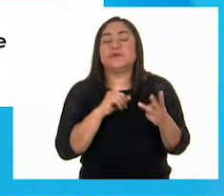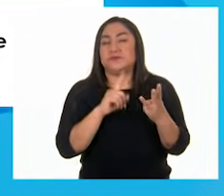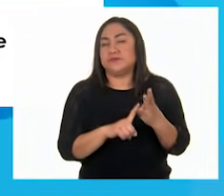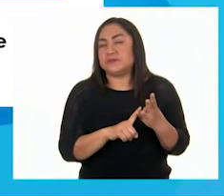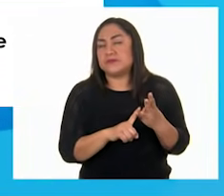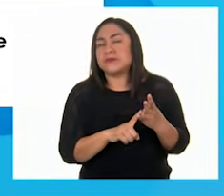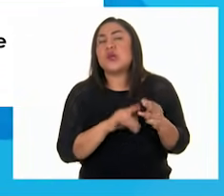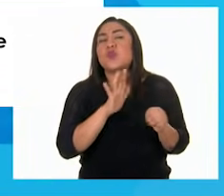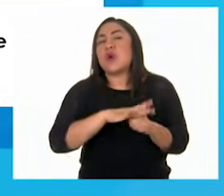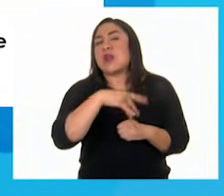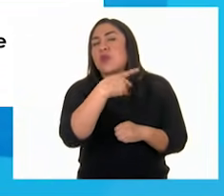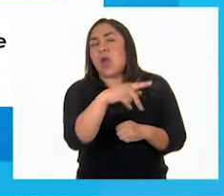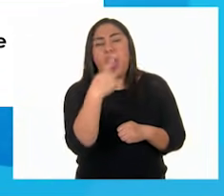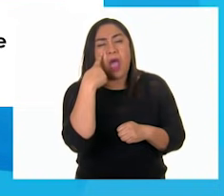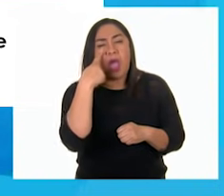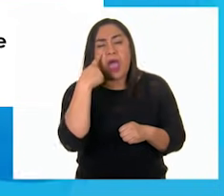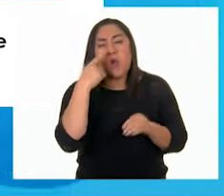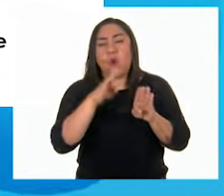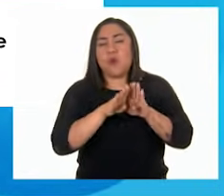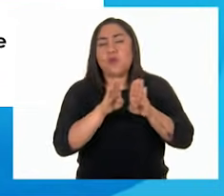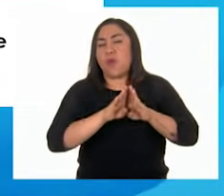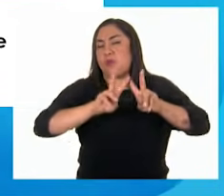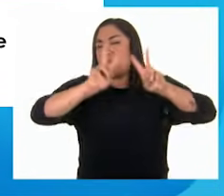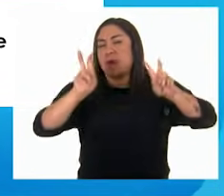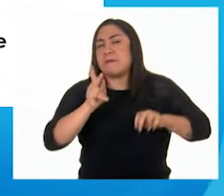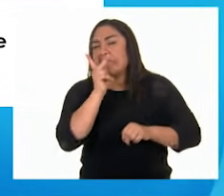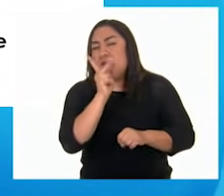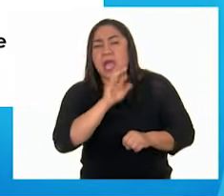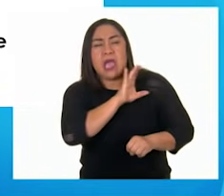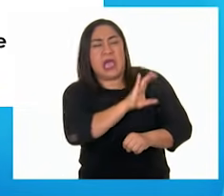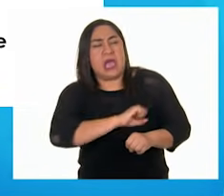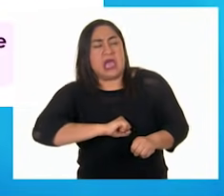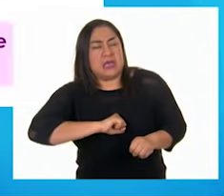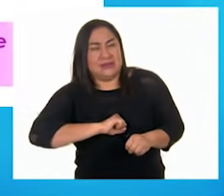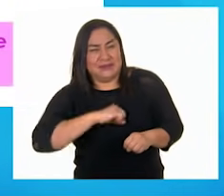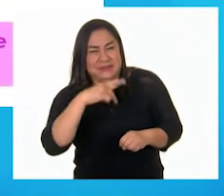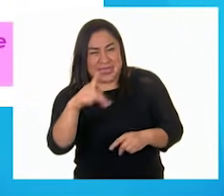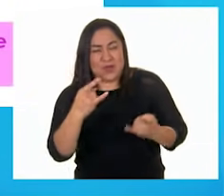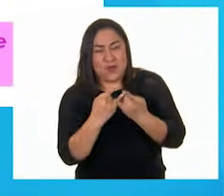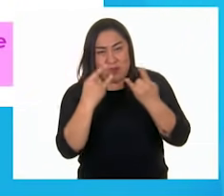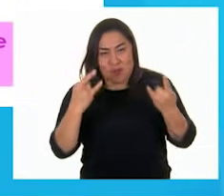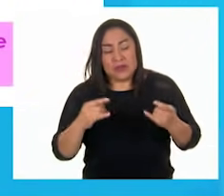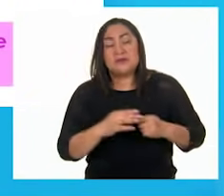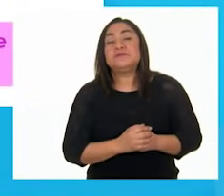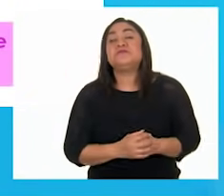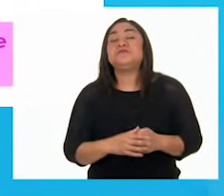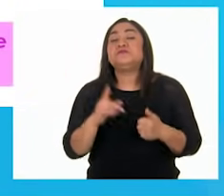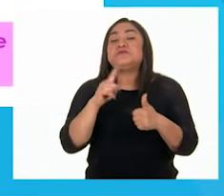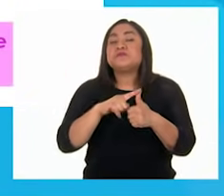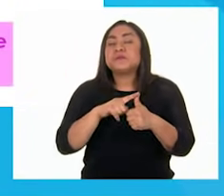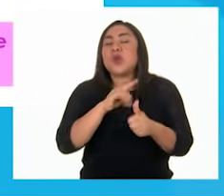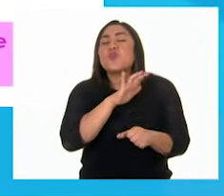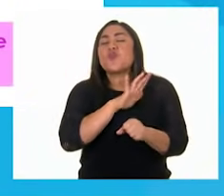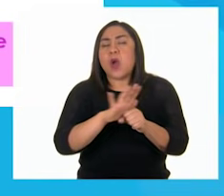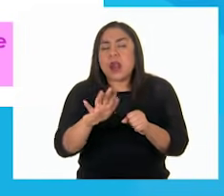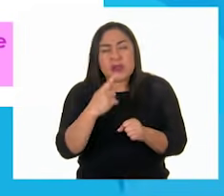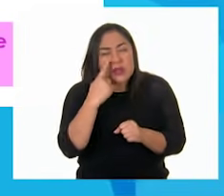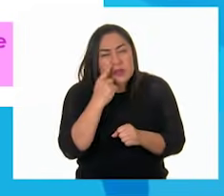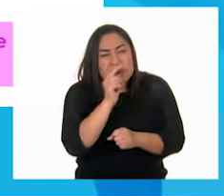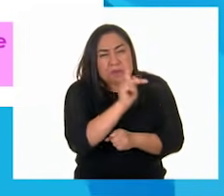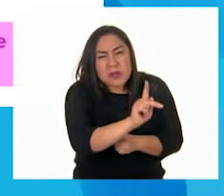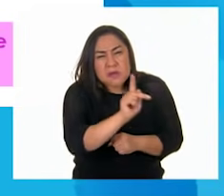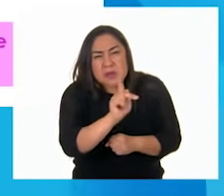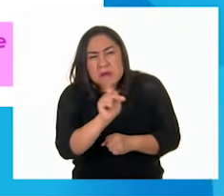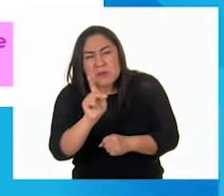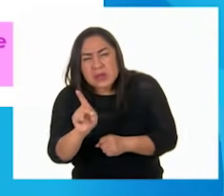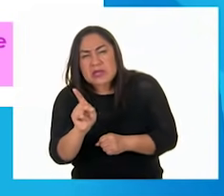¿Recuerdan alguna frase que hayan dicho el lobo del cuento? ¿Y cuáles son las semejanzas o parecidos que observan entre